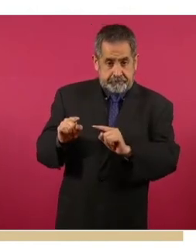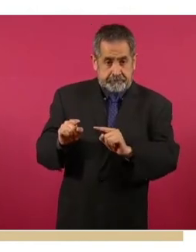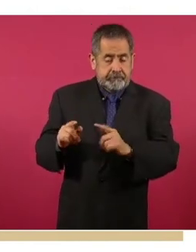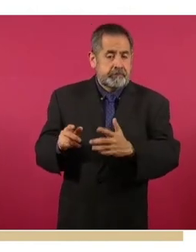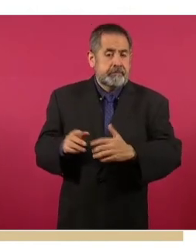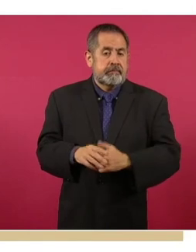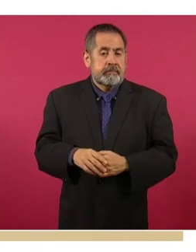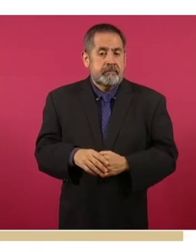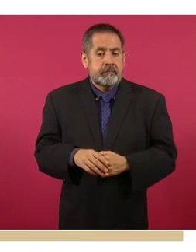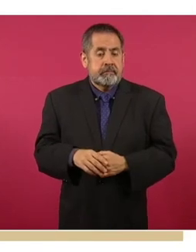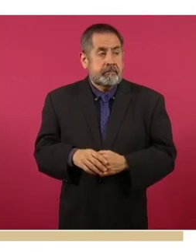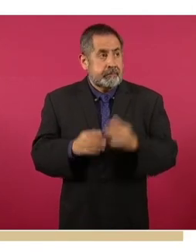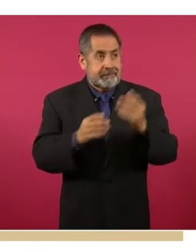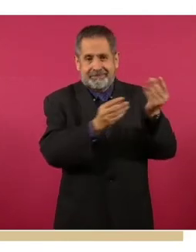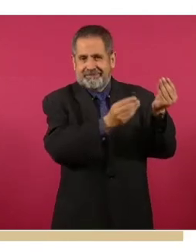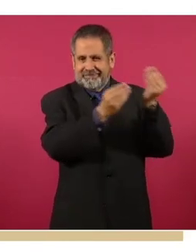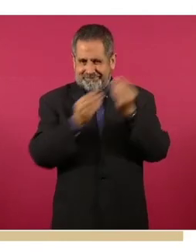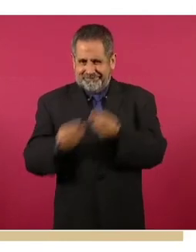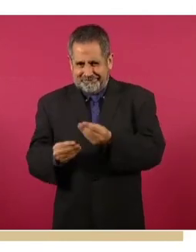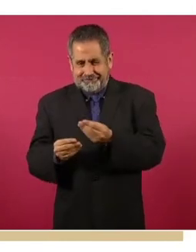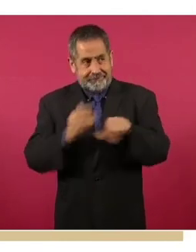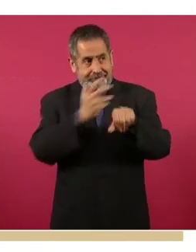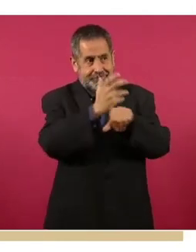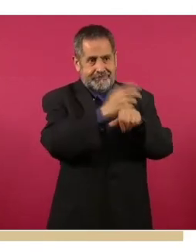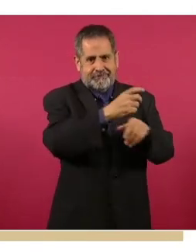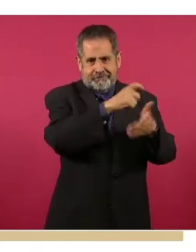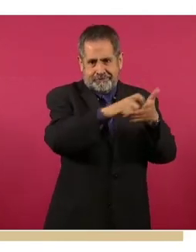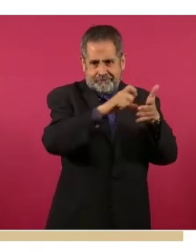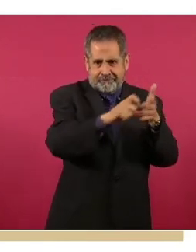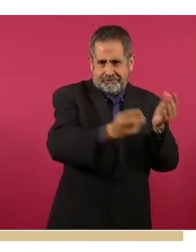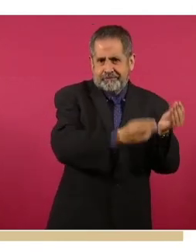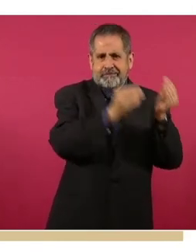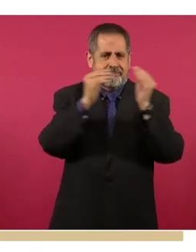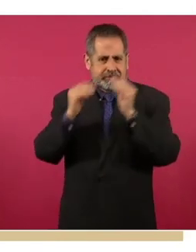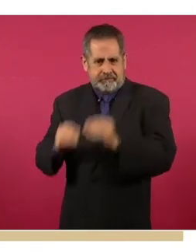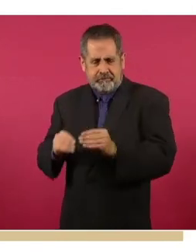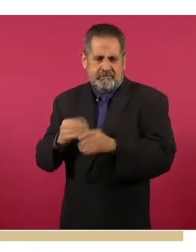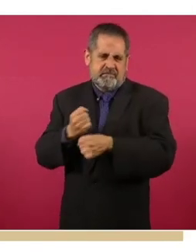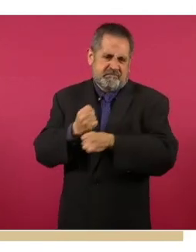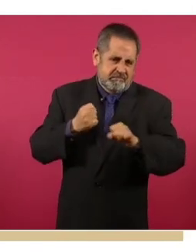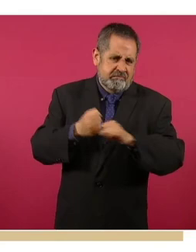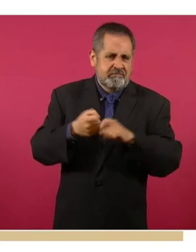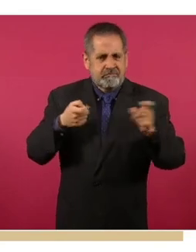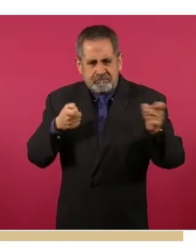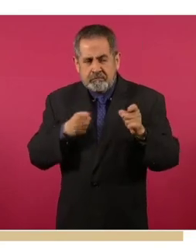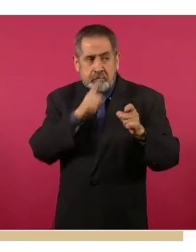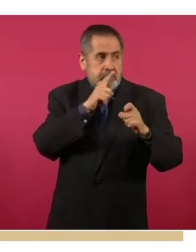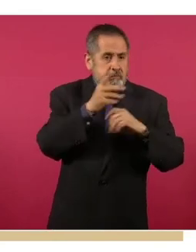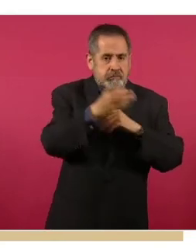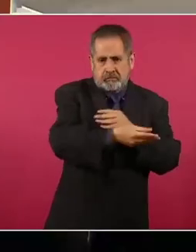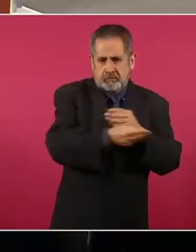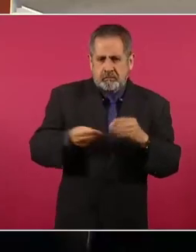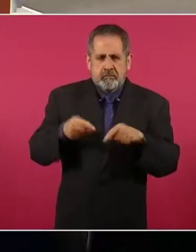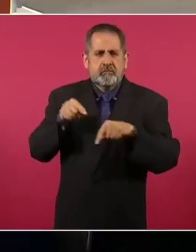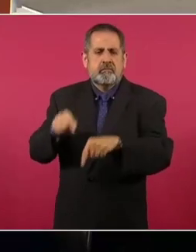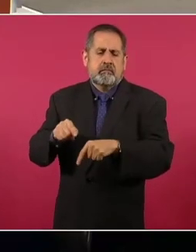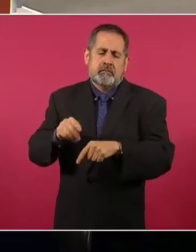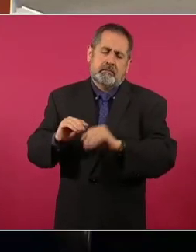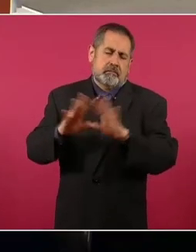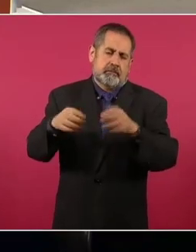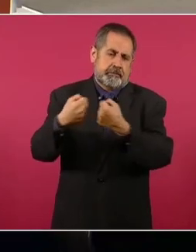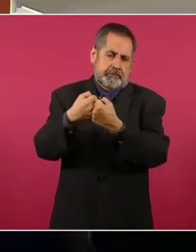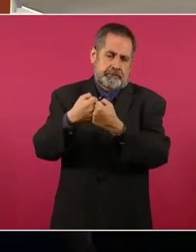las armas que llegaron a nuestro país durante el entendimiento bicentenario, obvio, donde tenemos más aseguramientos en la frontera. ¿Por